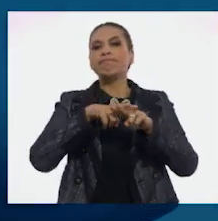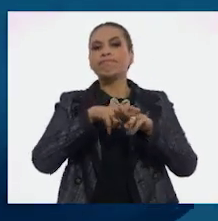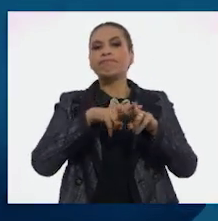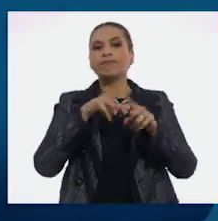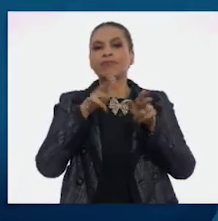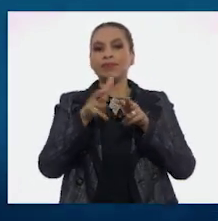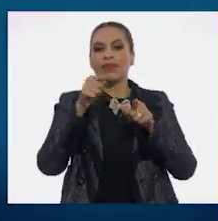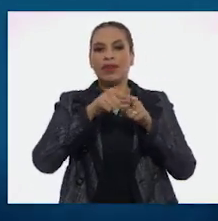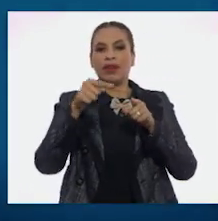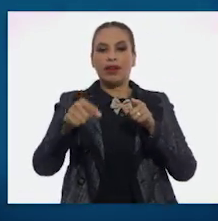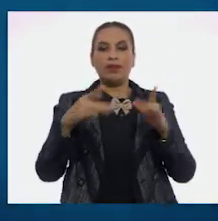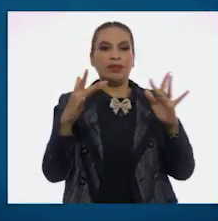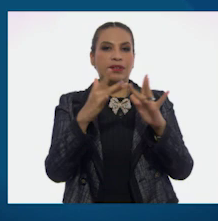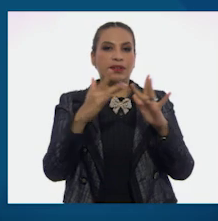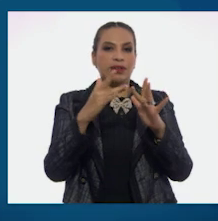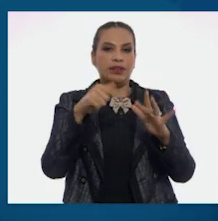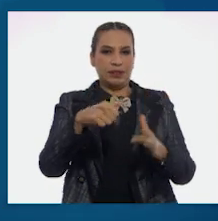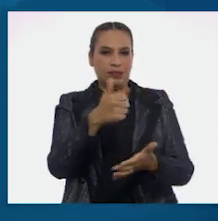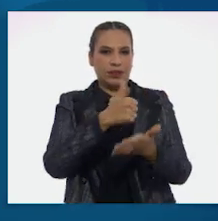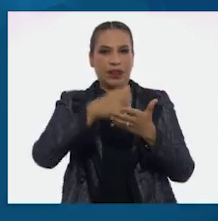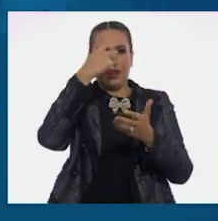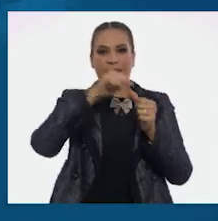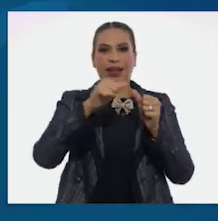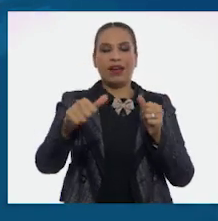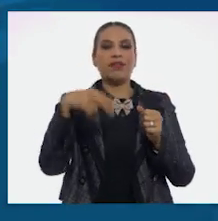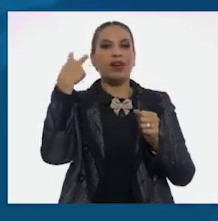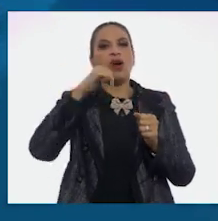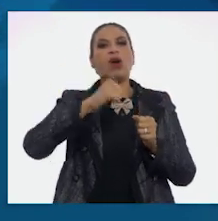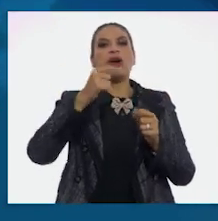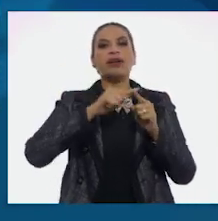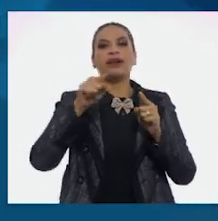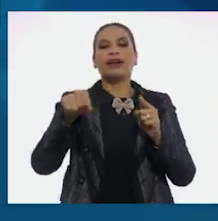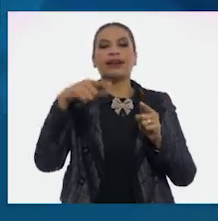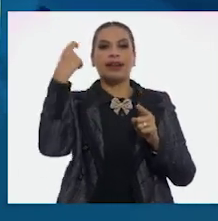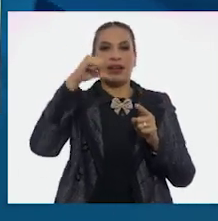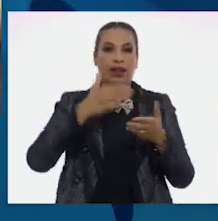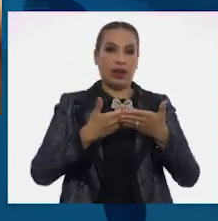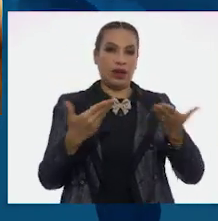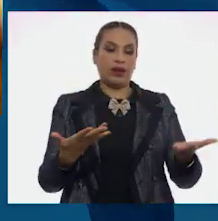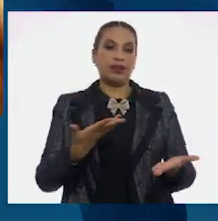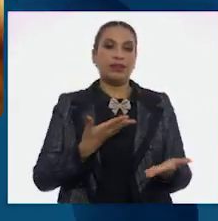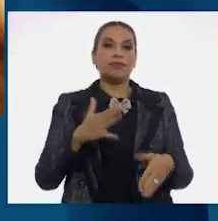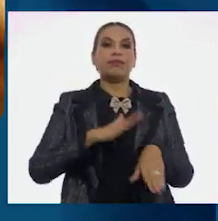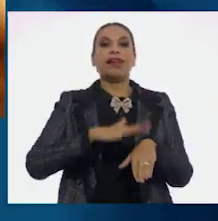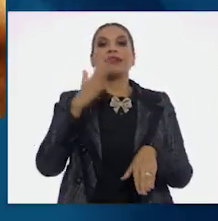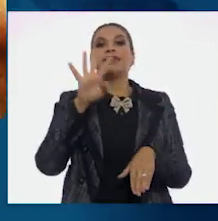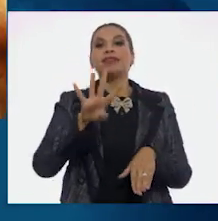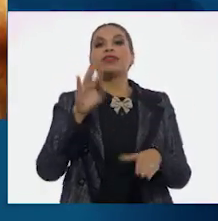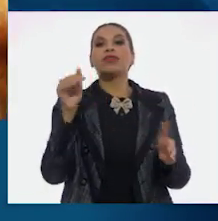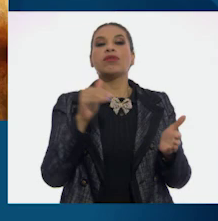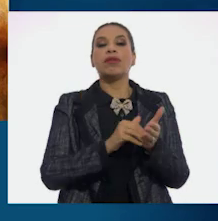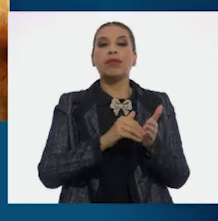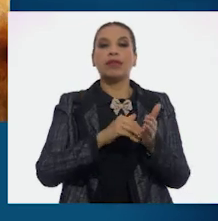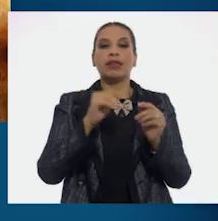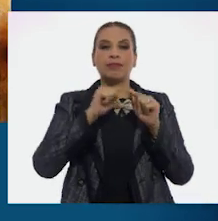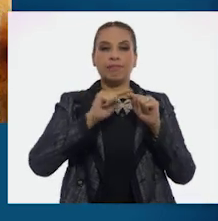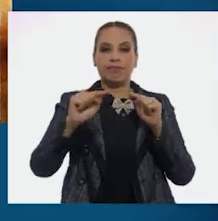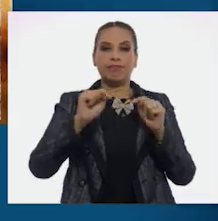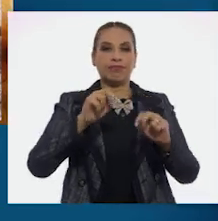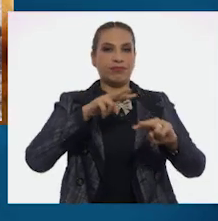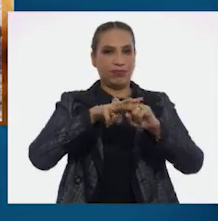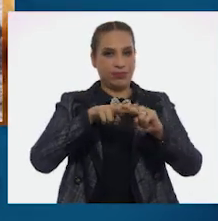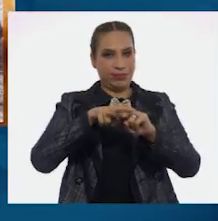que conectaba la capital con Veracruz, la otra con Querétaro. Hoy día tenemos más de 19,000 millas de